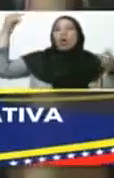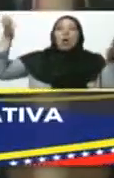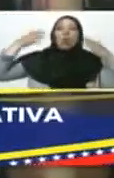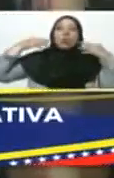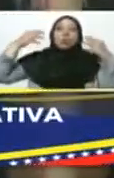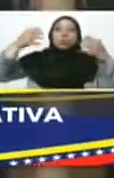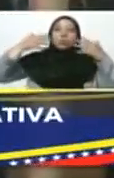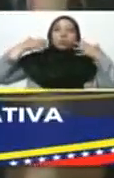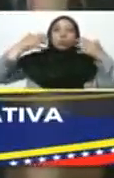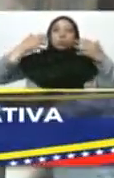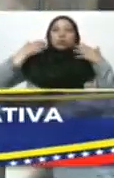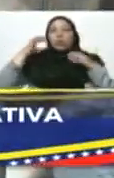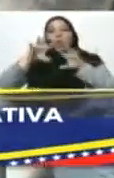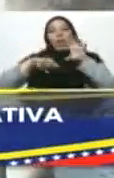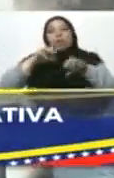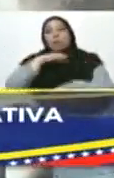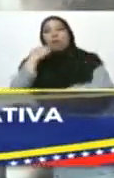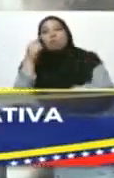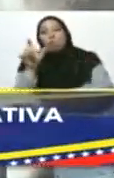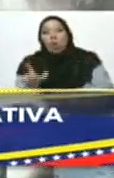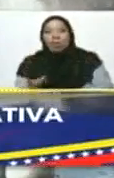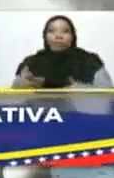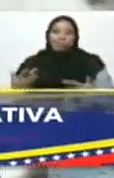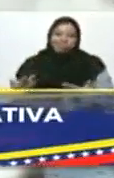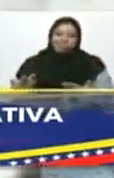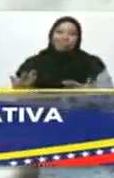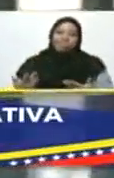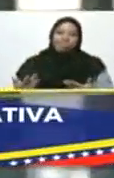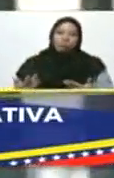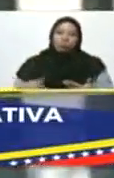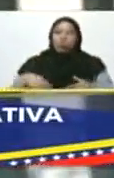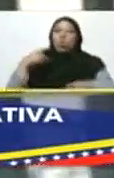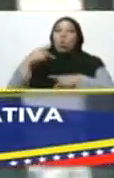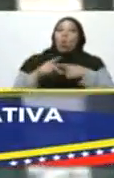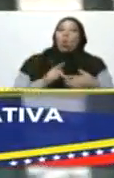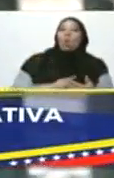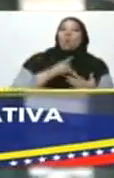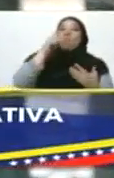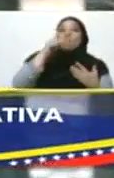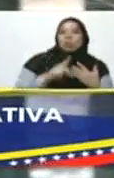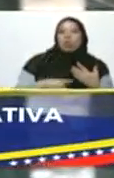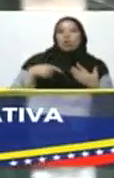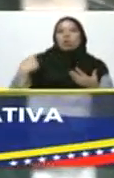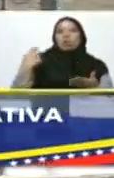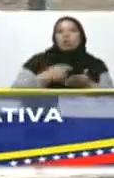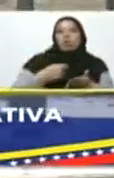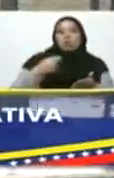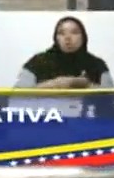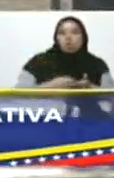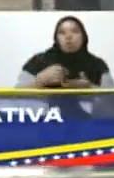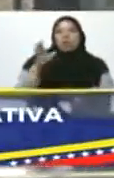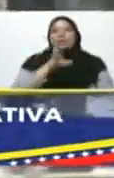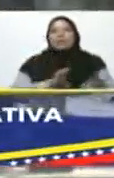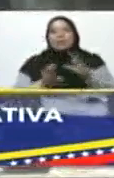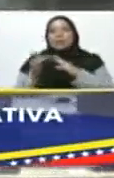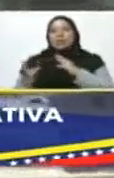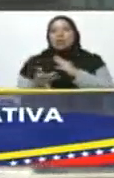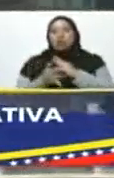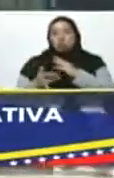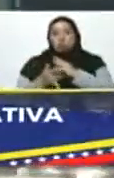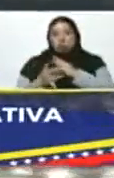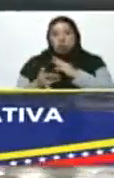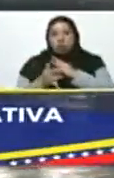la agricultura y la ganadería. Por eso estamos acá, un proyecto financiado por el Fondo Nacional de Ciencia y Tecnología bajo las